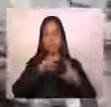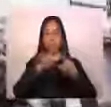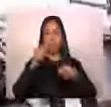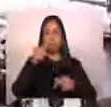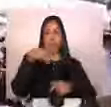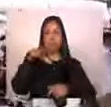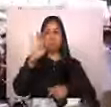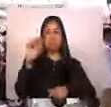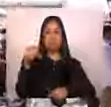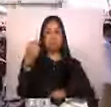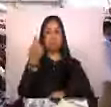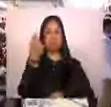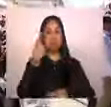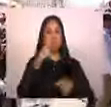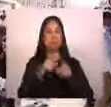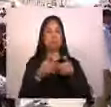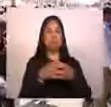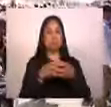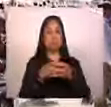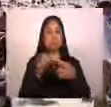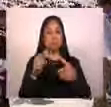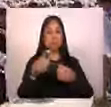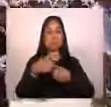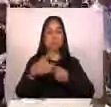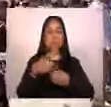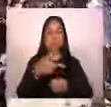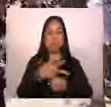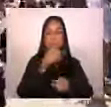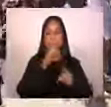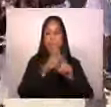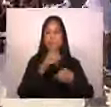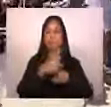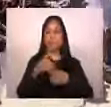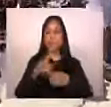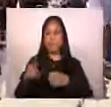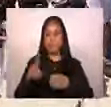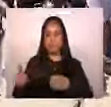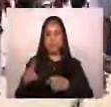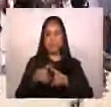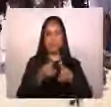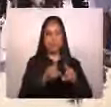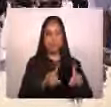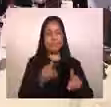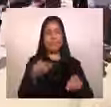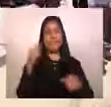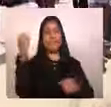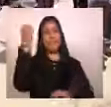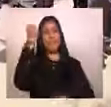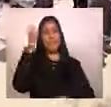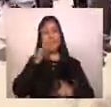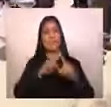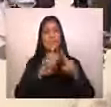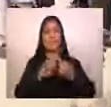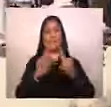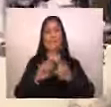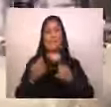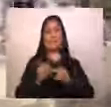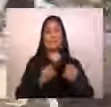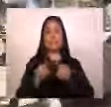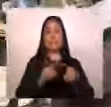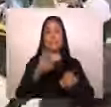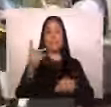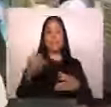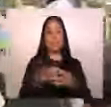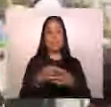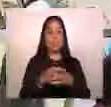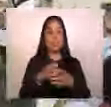Escolares dentro del departamento de Guatemala, así como en el interior de la República, ganando varios concursos